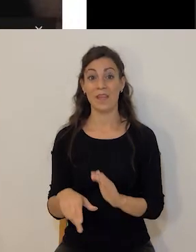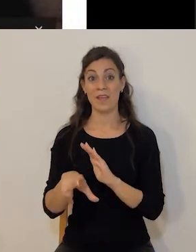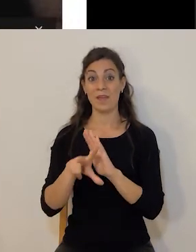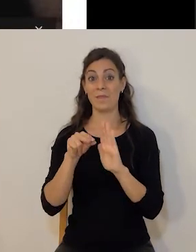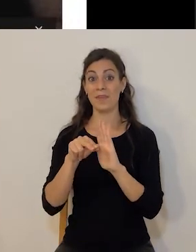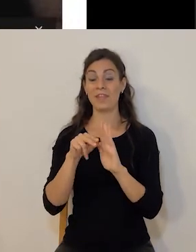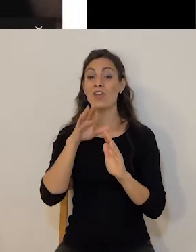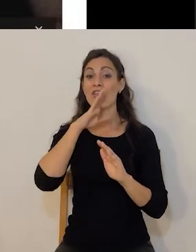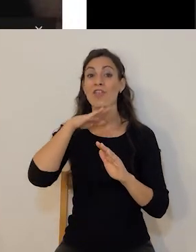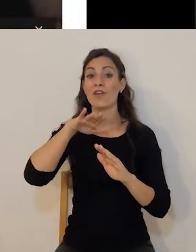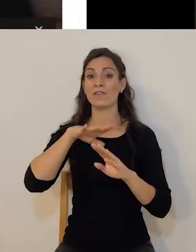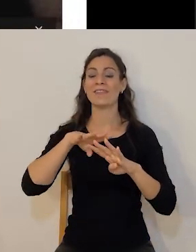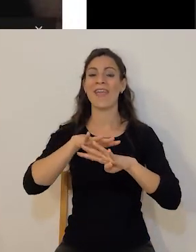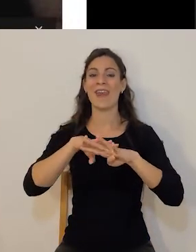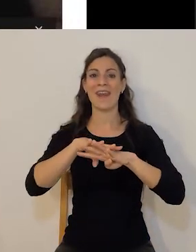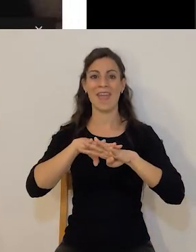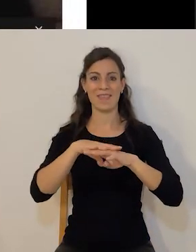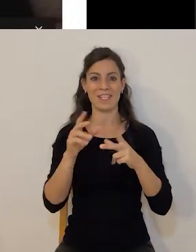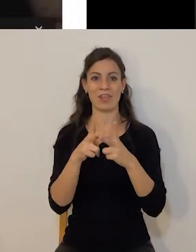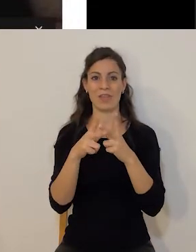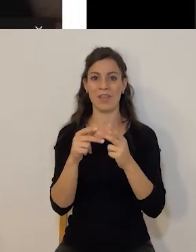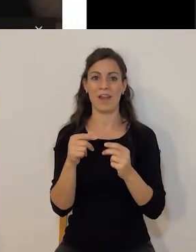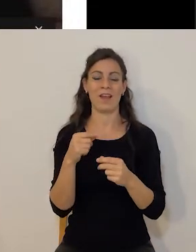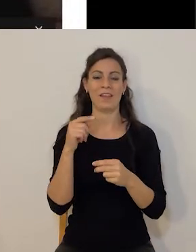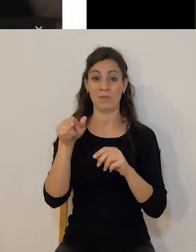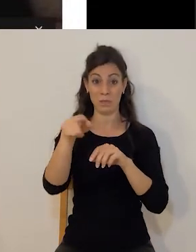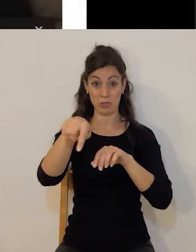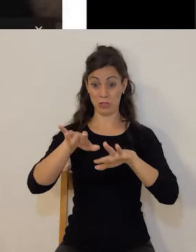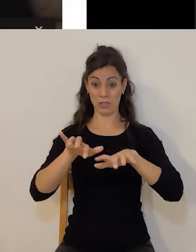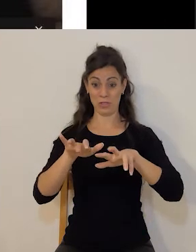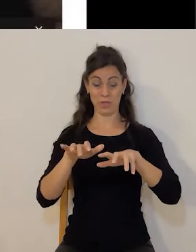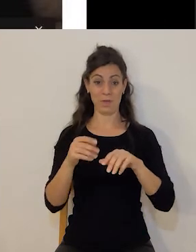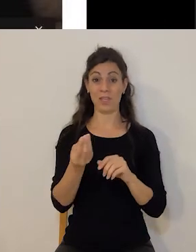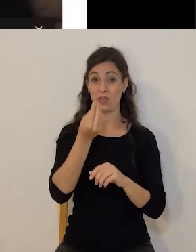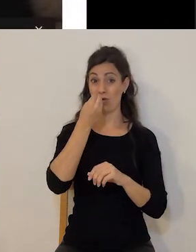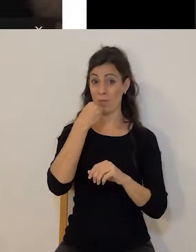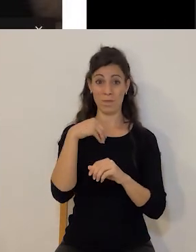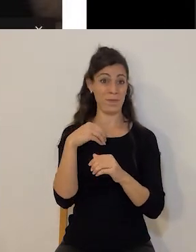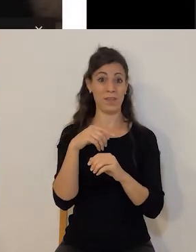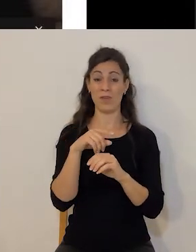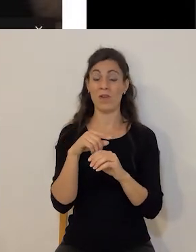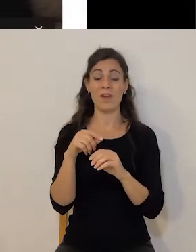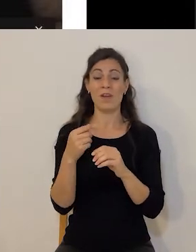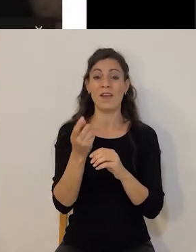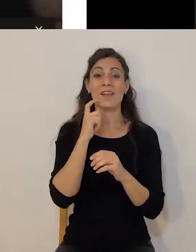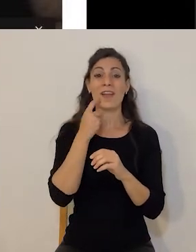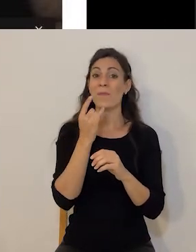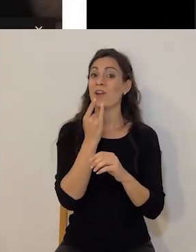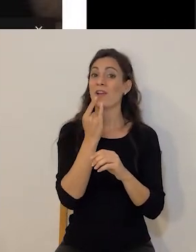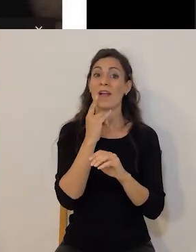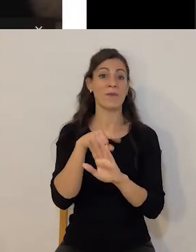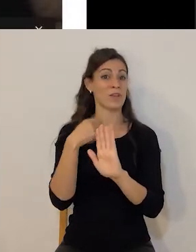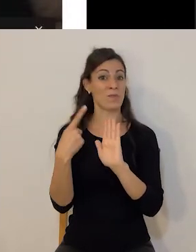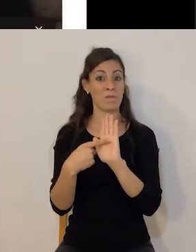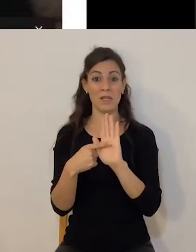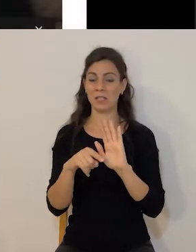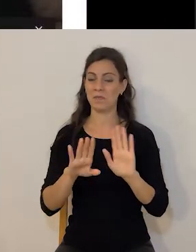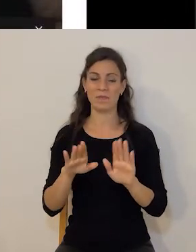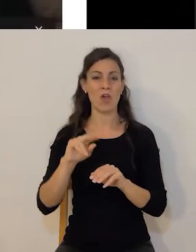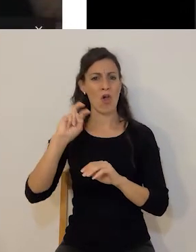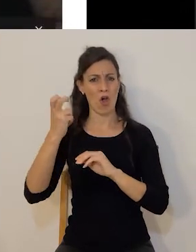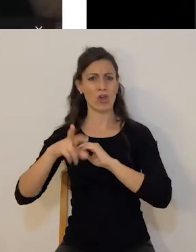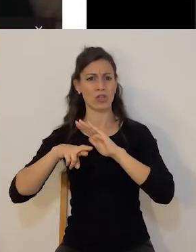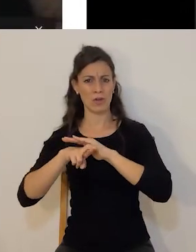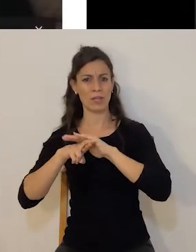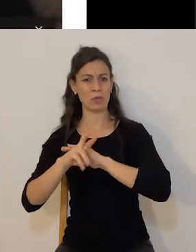las redes. Mirad, vosotros ponéis, me he comido todos tus caramelos de Halloween, y os sale este vídeo, os salen otros. Habrá otros recursos. A mí